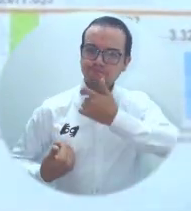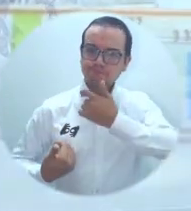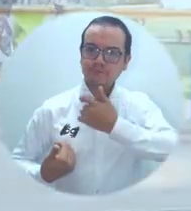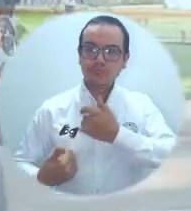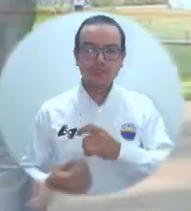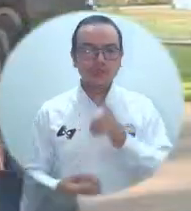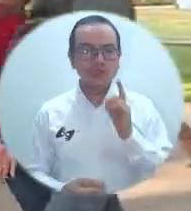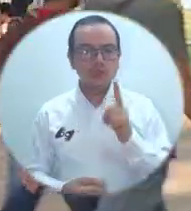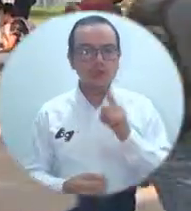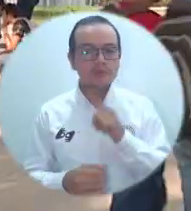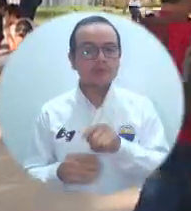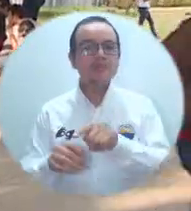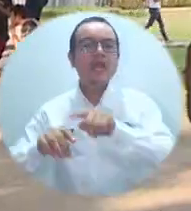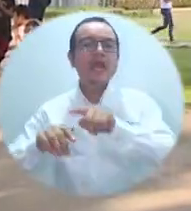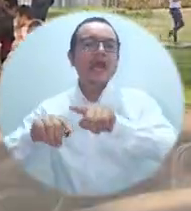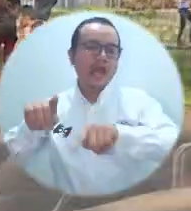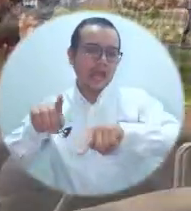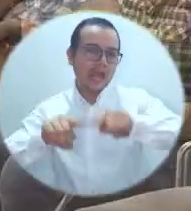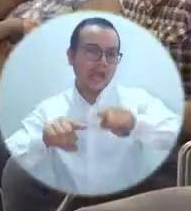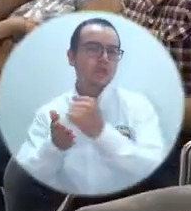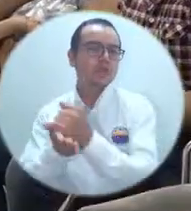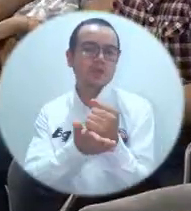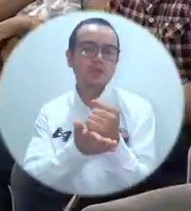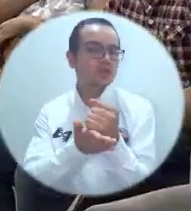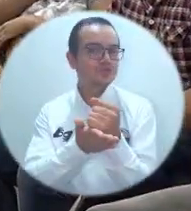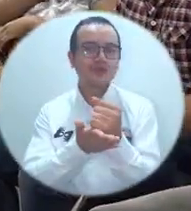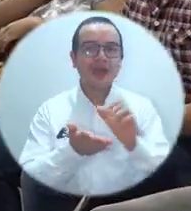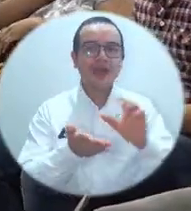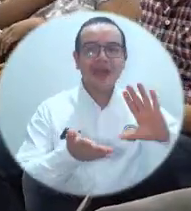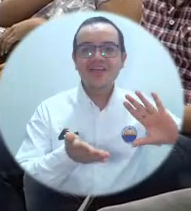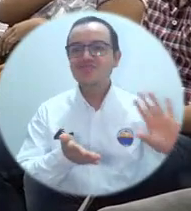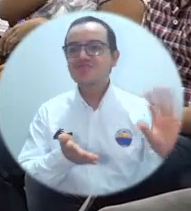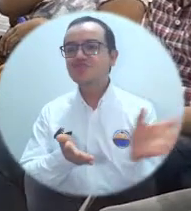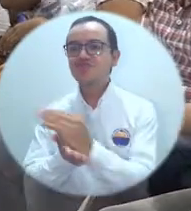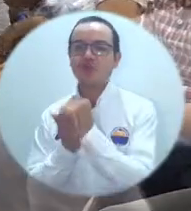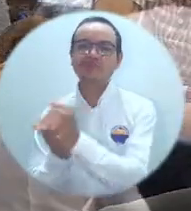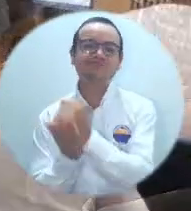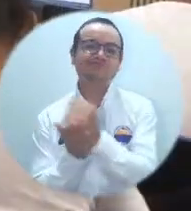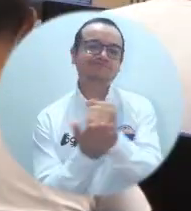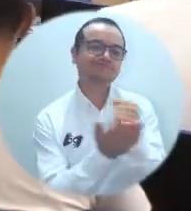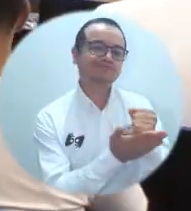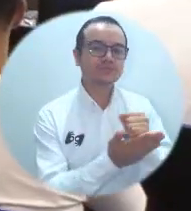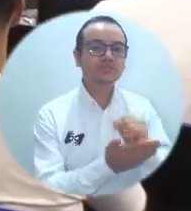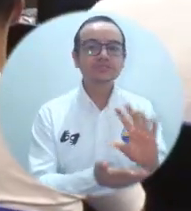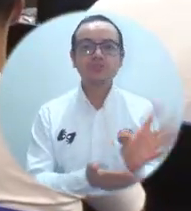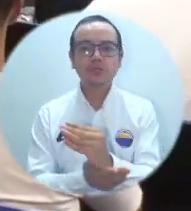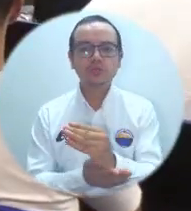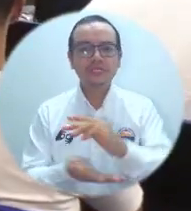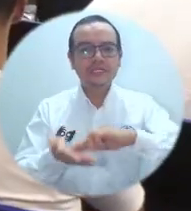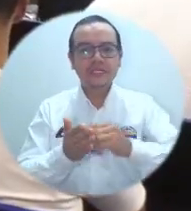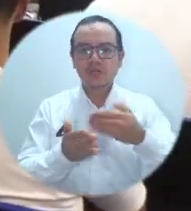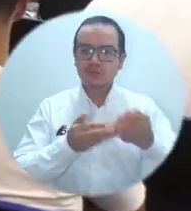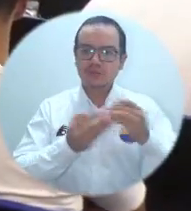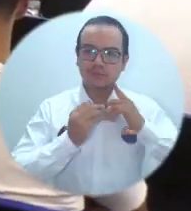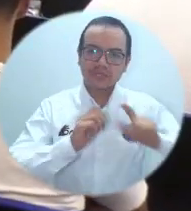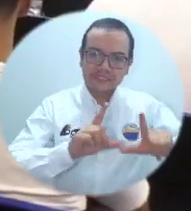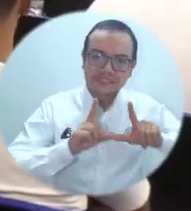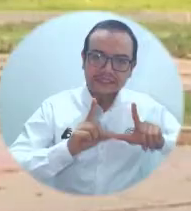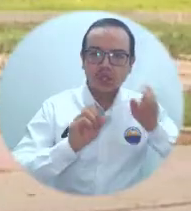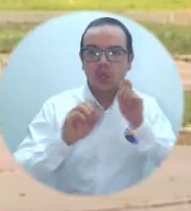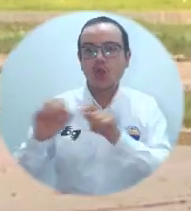que no va a beneficiar una parte de los estudiantes de la universidad, sino a toda la población de estudiantes, es